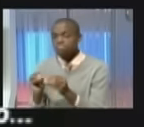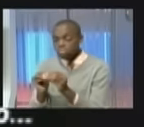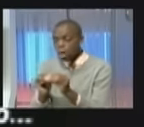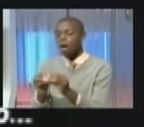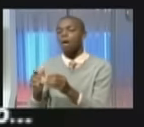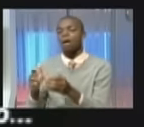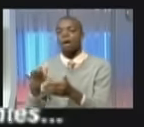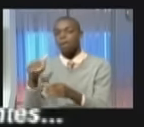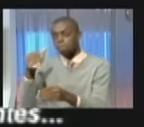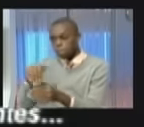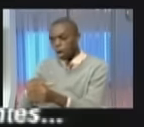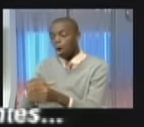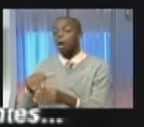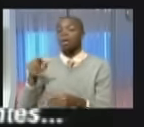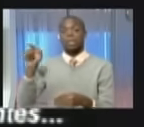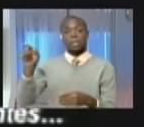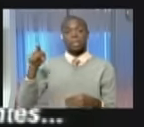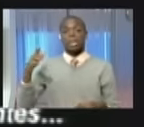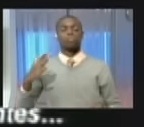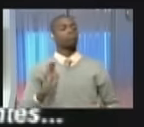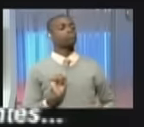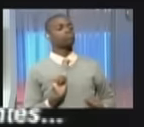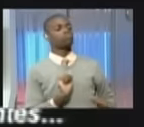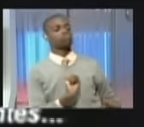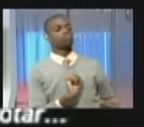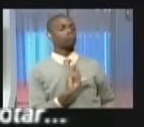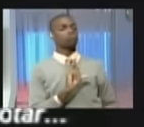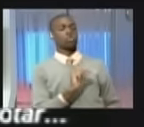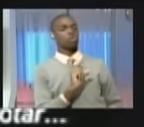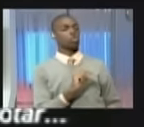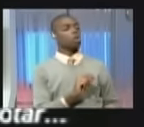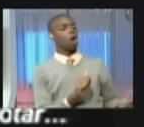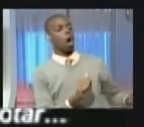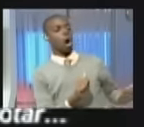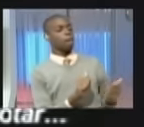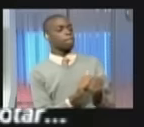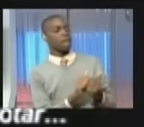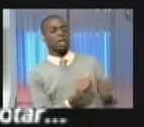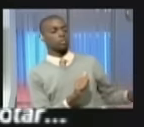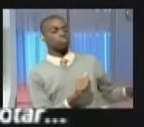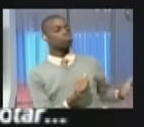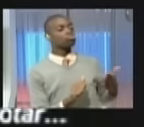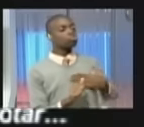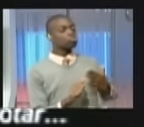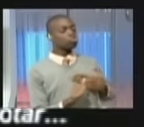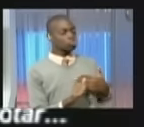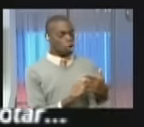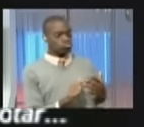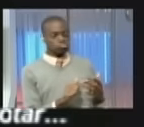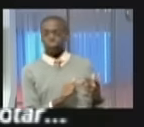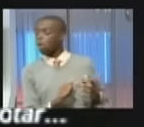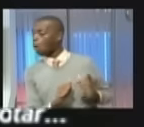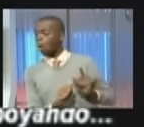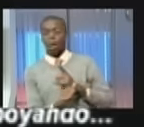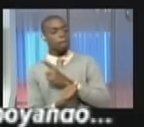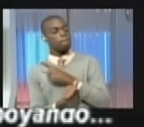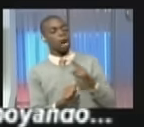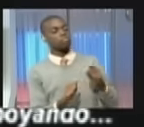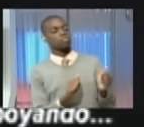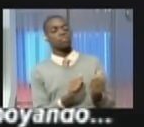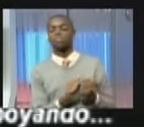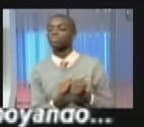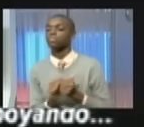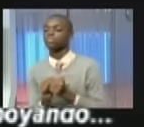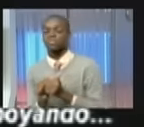presidente lo está prohibiendo porque no puede llamar acompañantes sino que él mismo quiere mandar a votar a